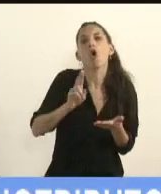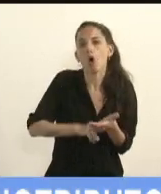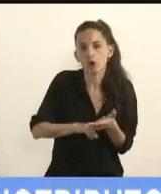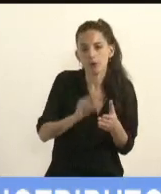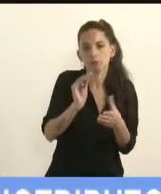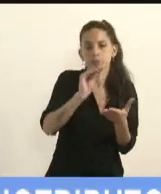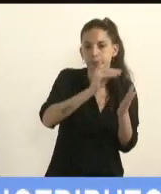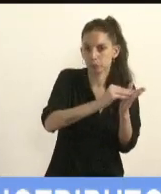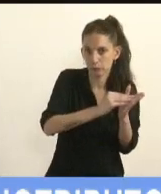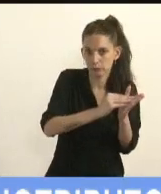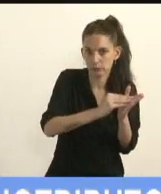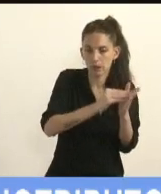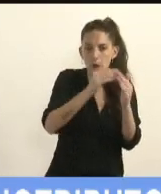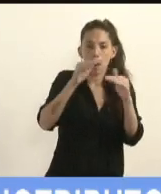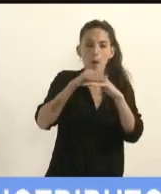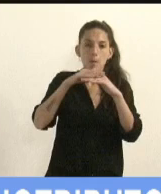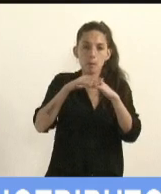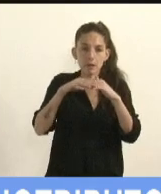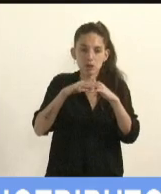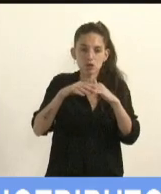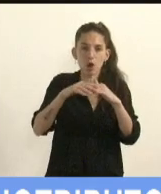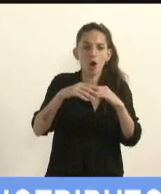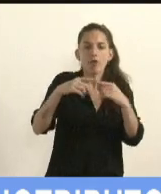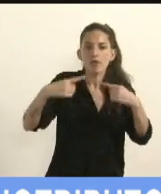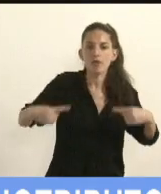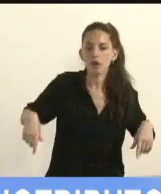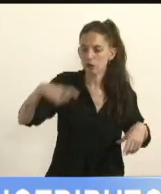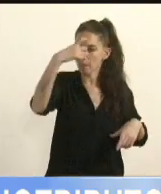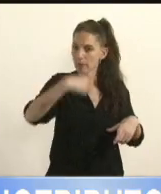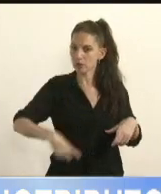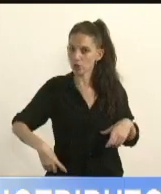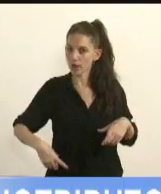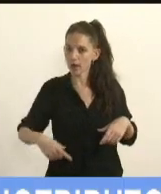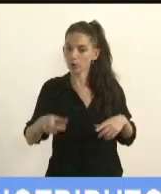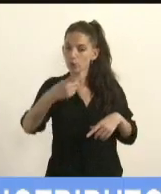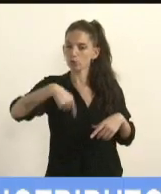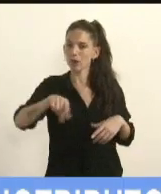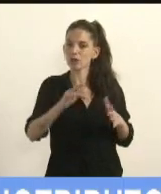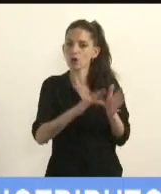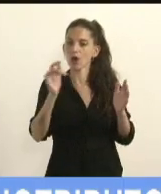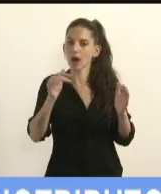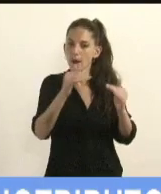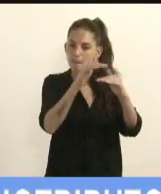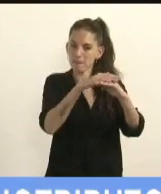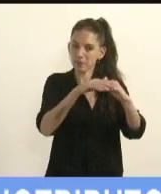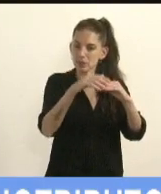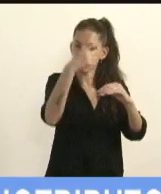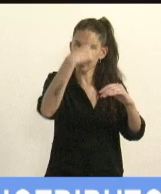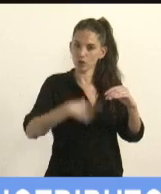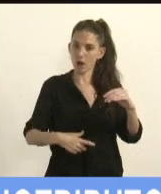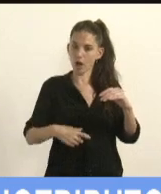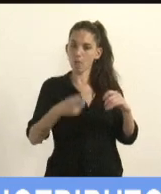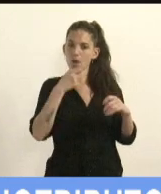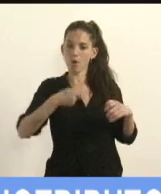Subió el piso de bienes personales, porque les recuerdo que lo que pasaba, como ustedes no habían tocado ese piso, un jubilado que tenía una casa y un auto